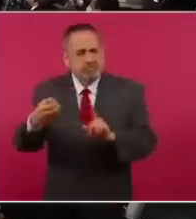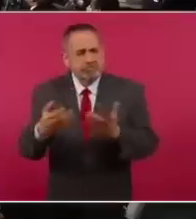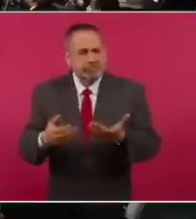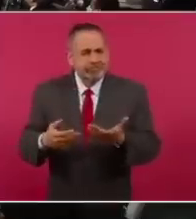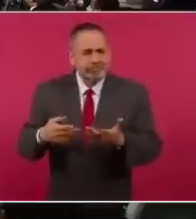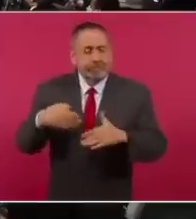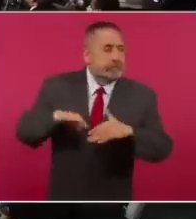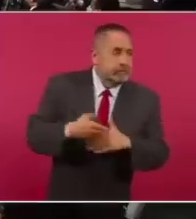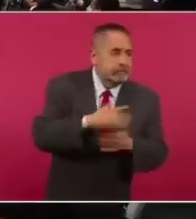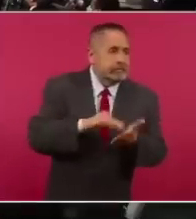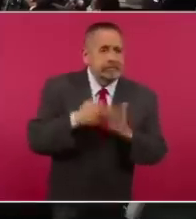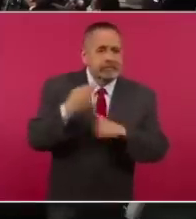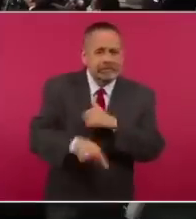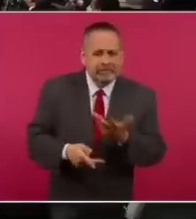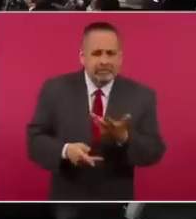pues una lucecita